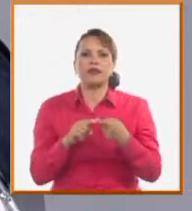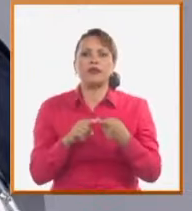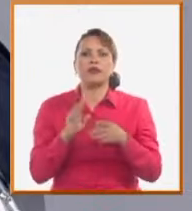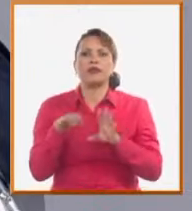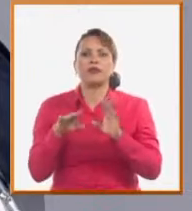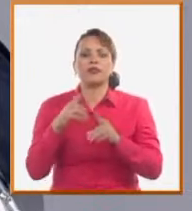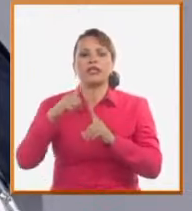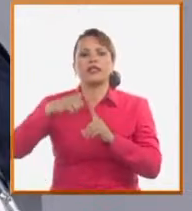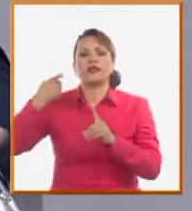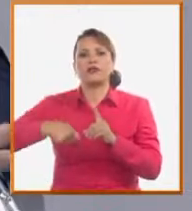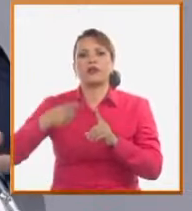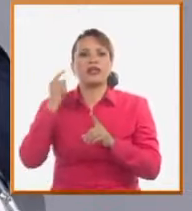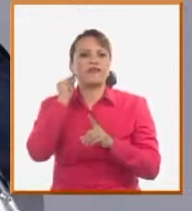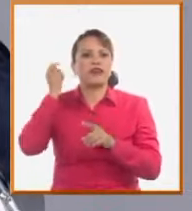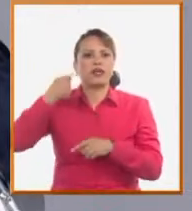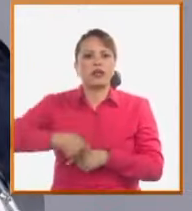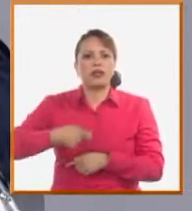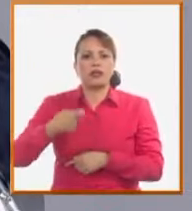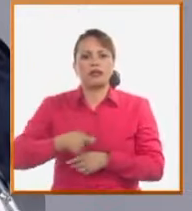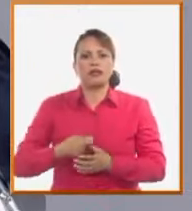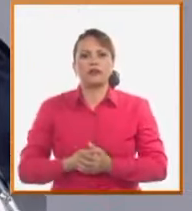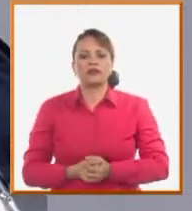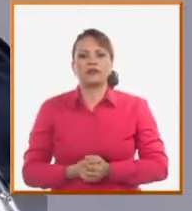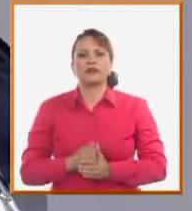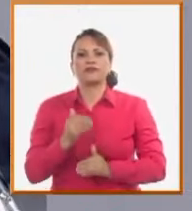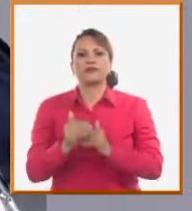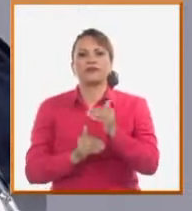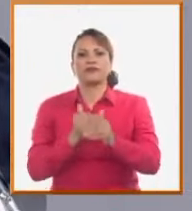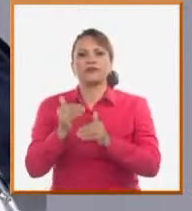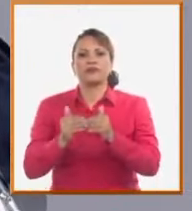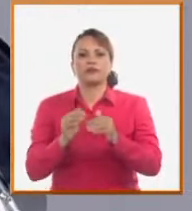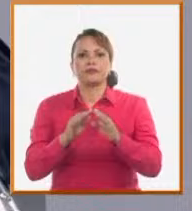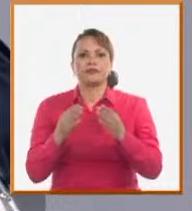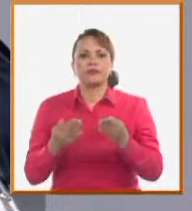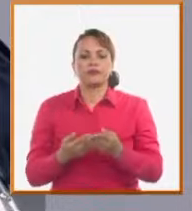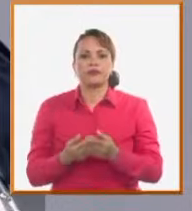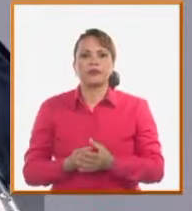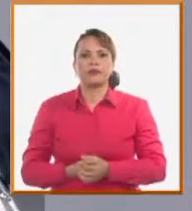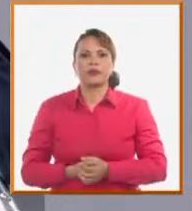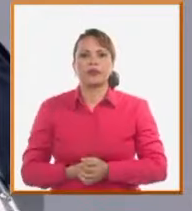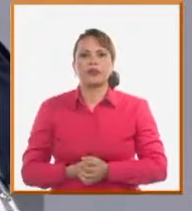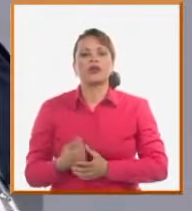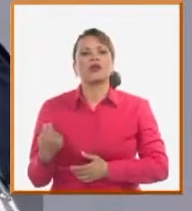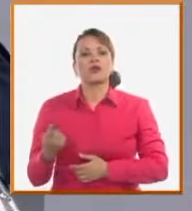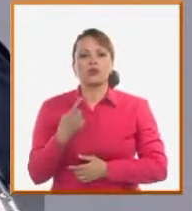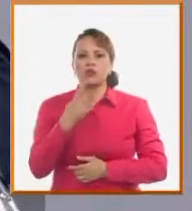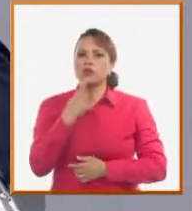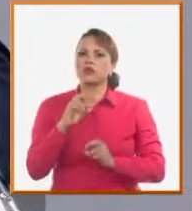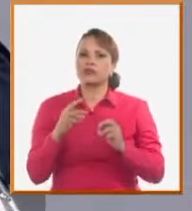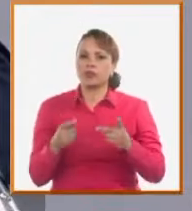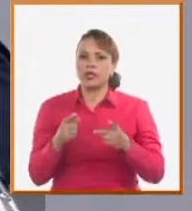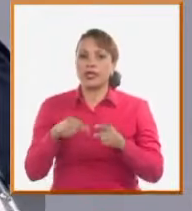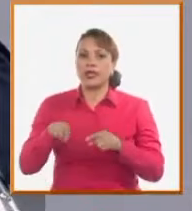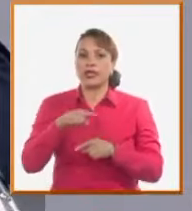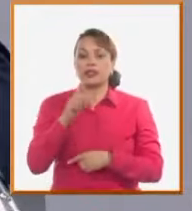veces tribunales, hasta la fiscalía, en los procesos, en la ocurrencia de uno de estos siniestros. Nosotros incidimos en esto y creemos